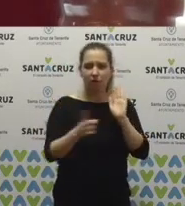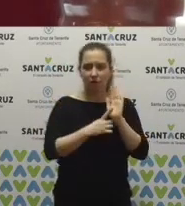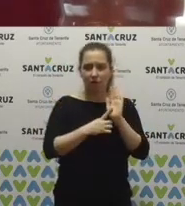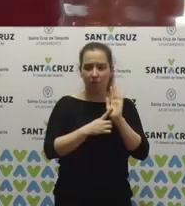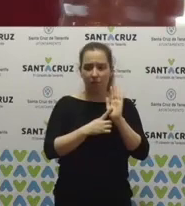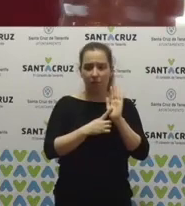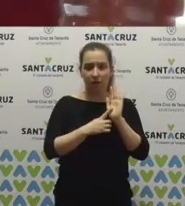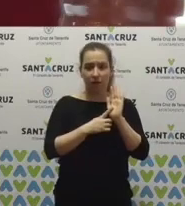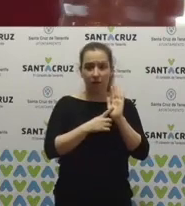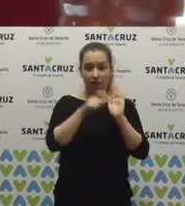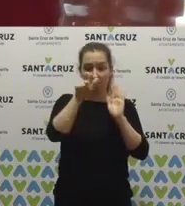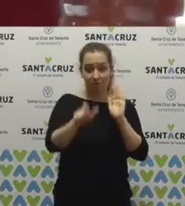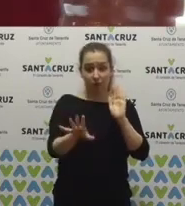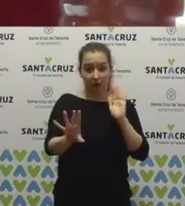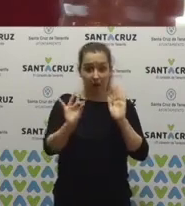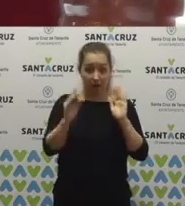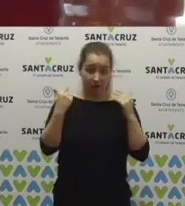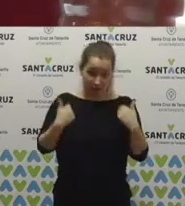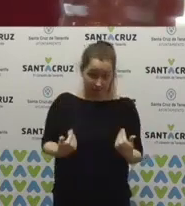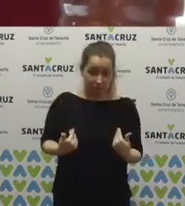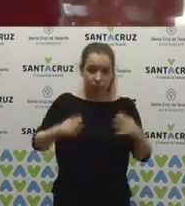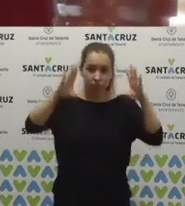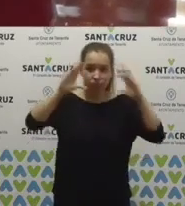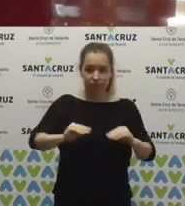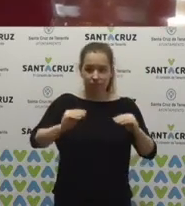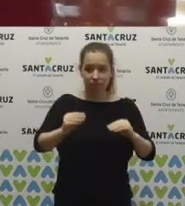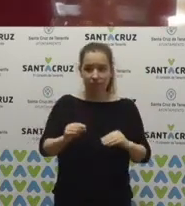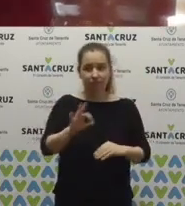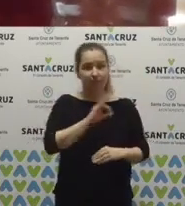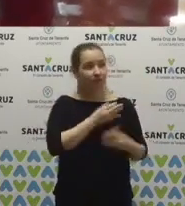había sido elegida alcaldesa ese día